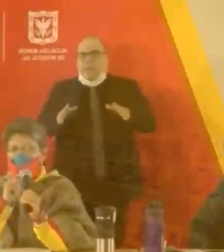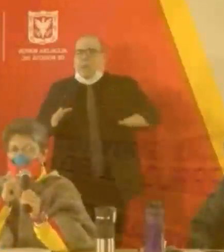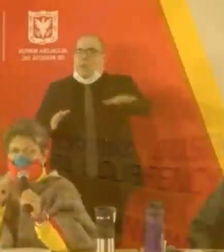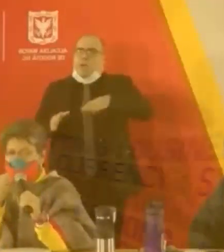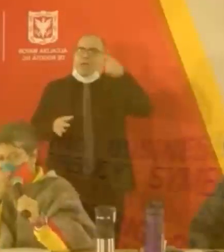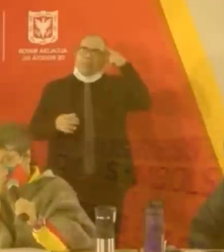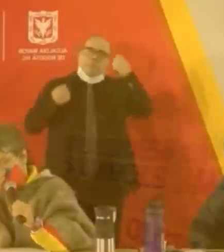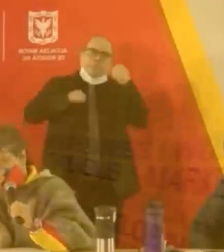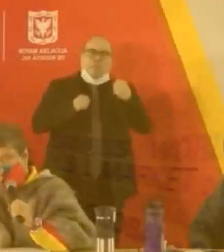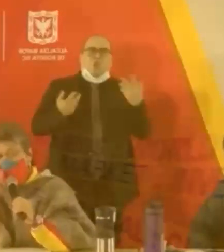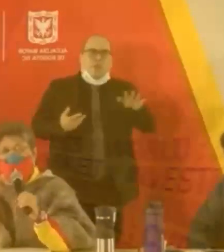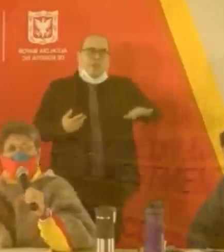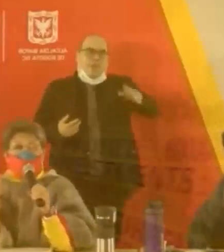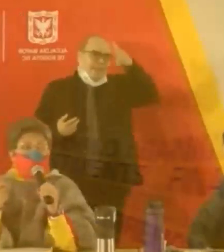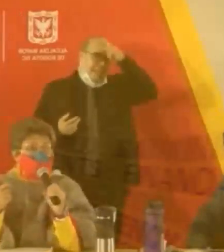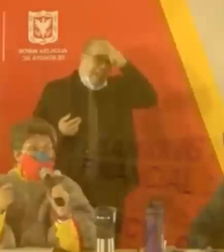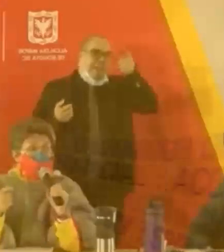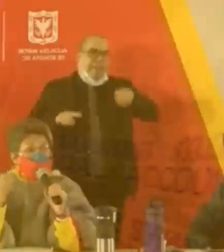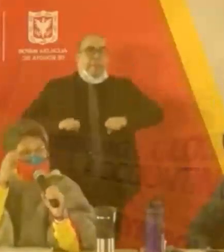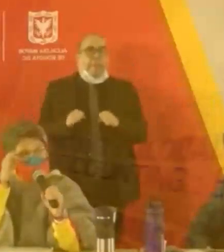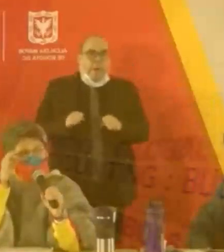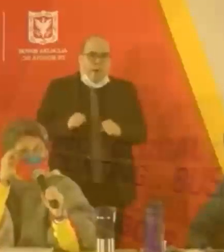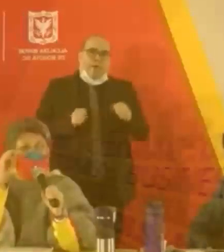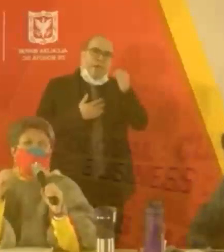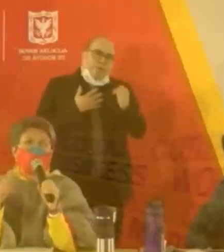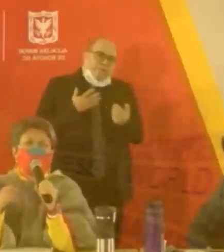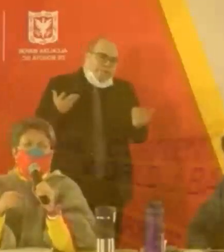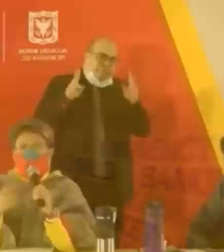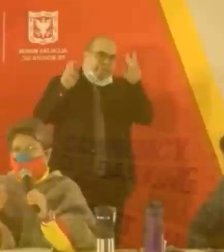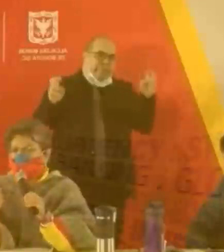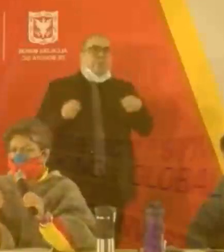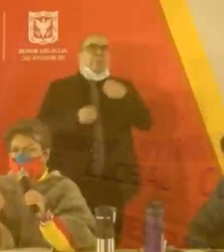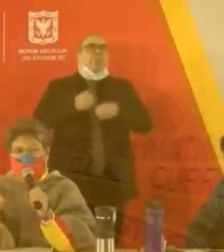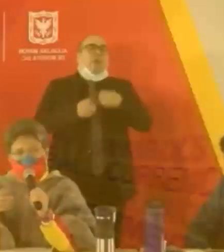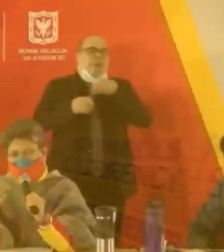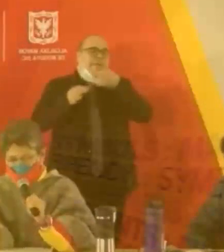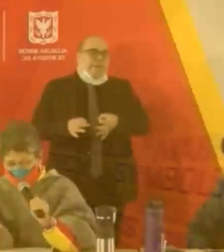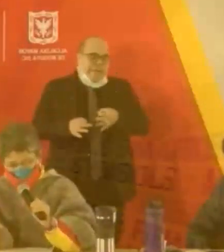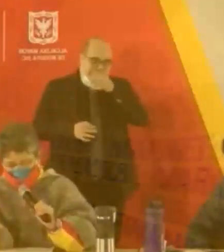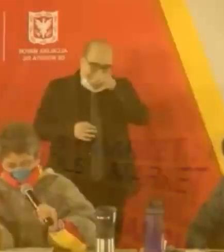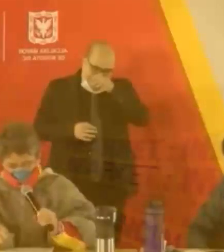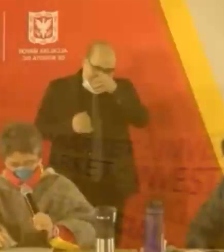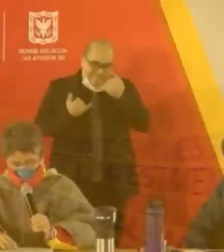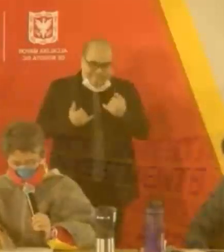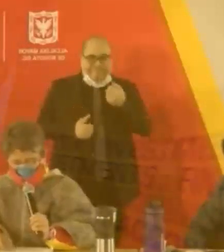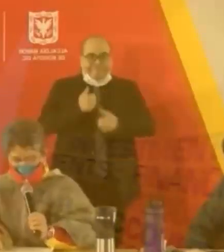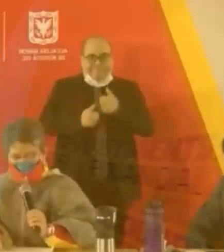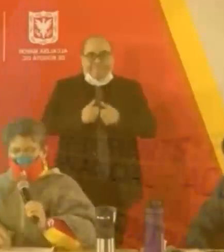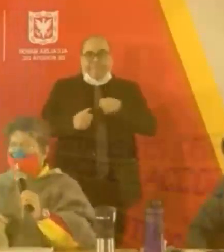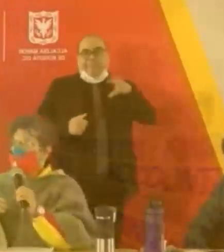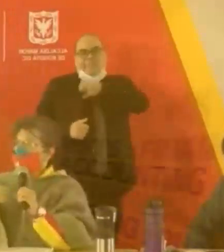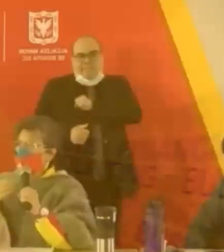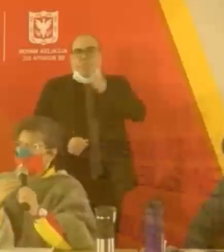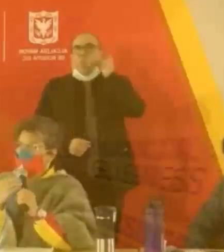público que la alcaldesa es declarada persona no grata, le hemos pedido a la comunidad venezolana que vive en Colombia que ayude a las autoridades y denuncie a sus connacionales que